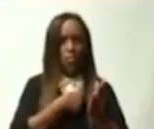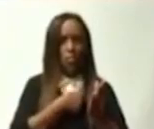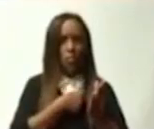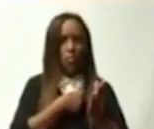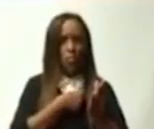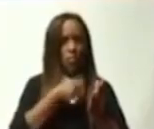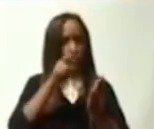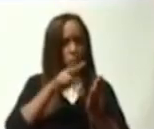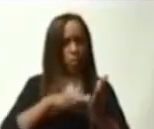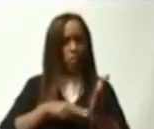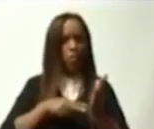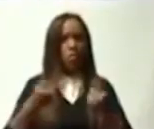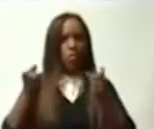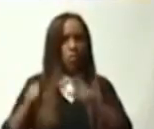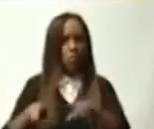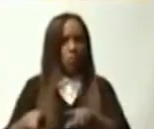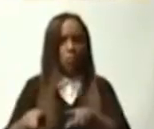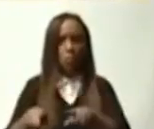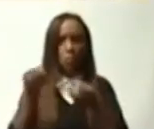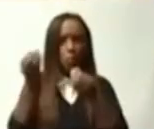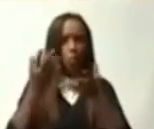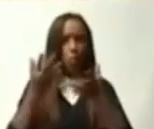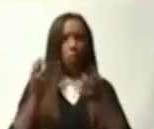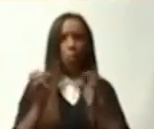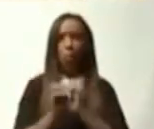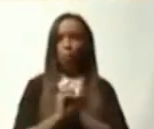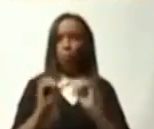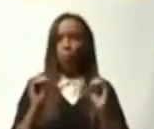país, a la sociedad dominicana,